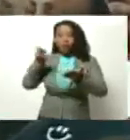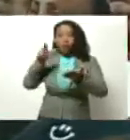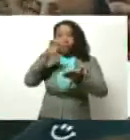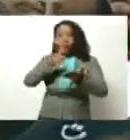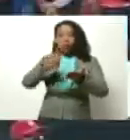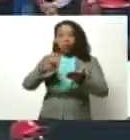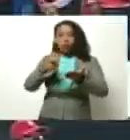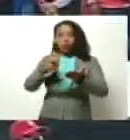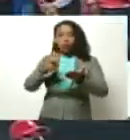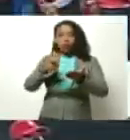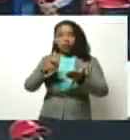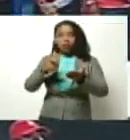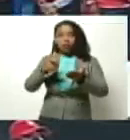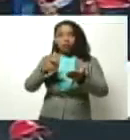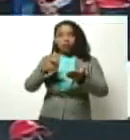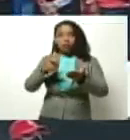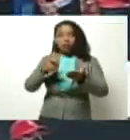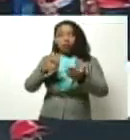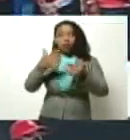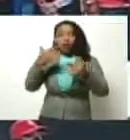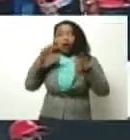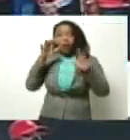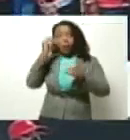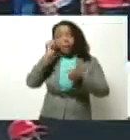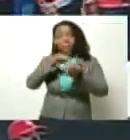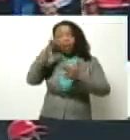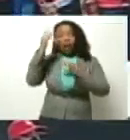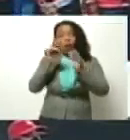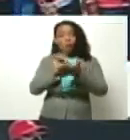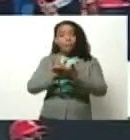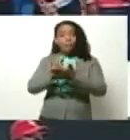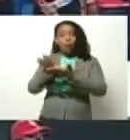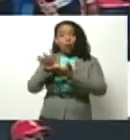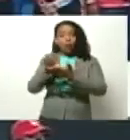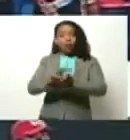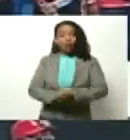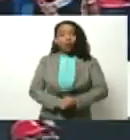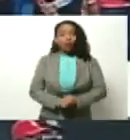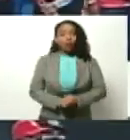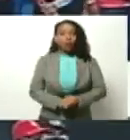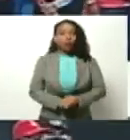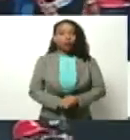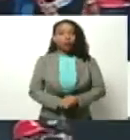gente a menos que ocurra un milagro quedan fuera